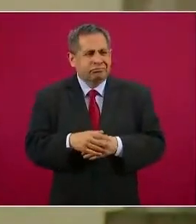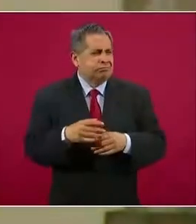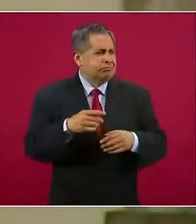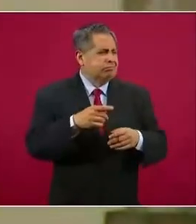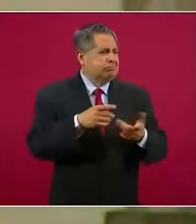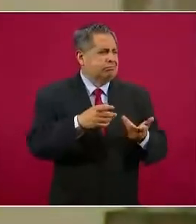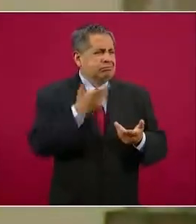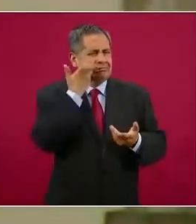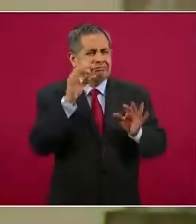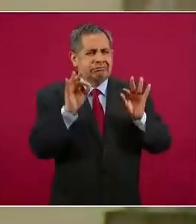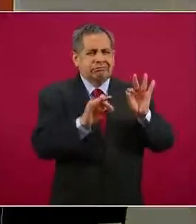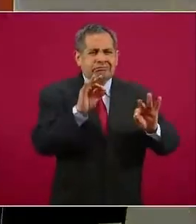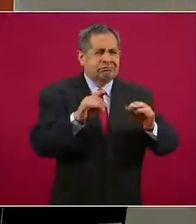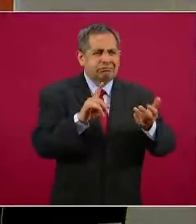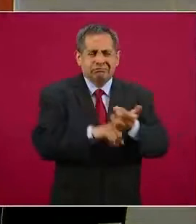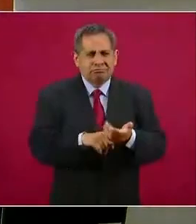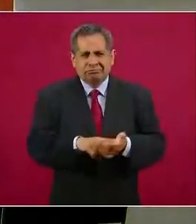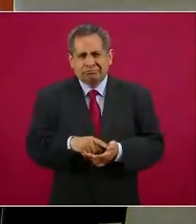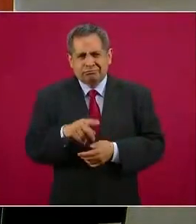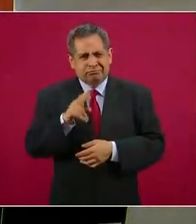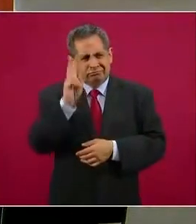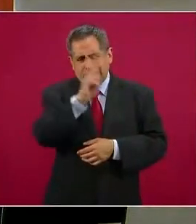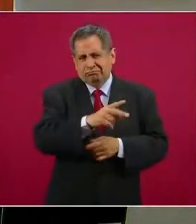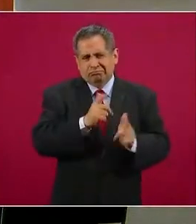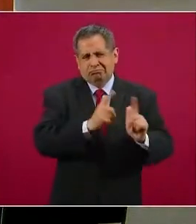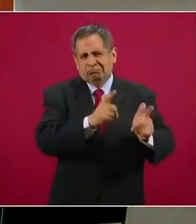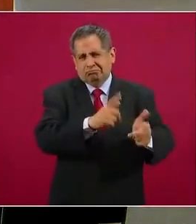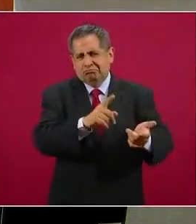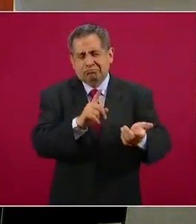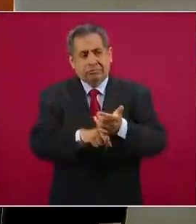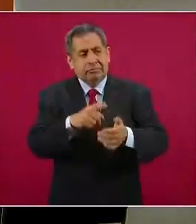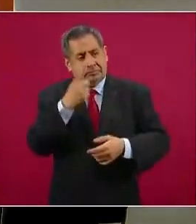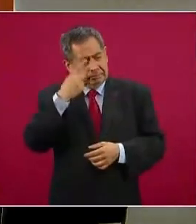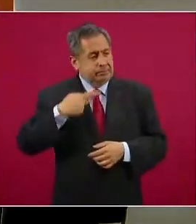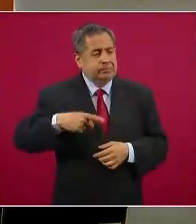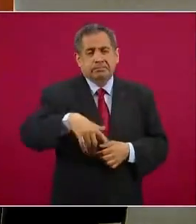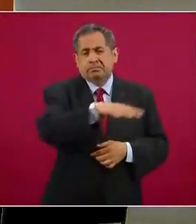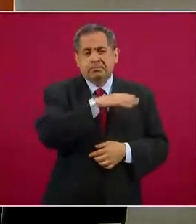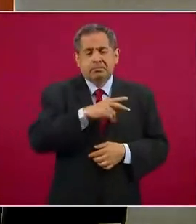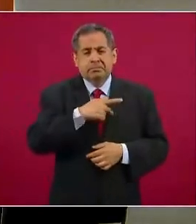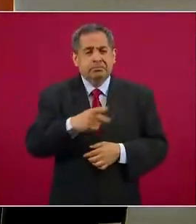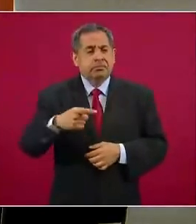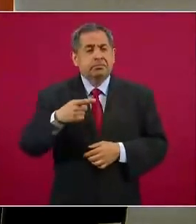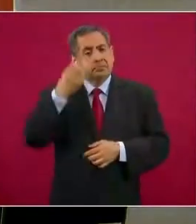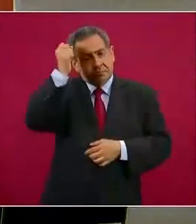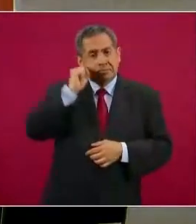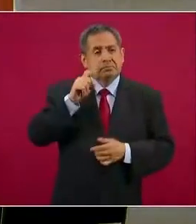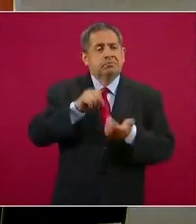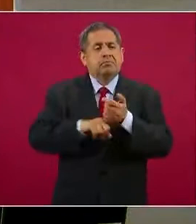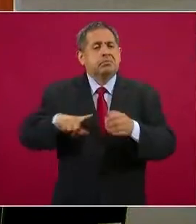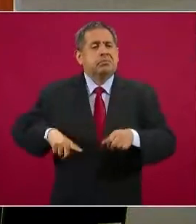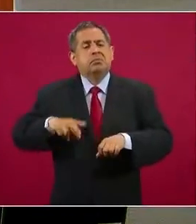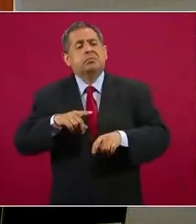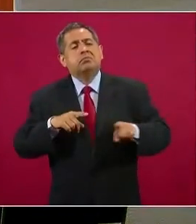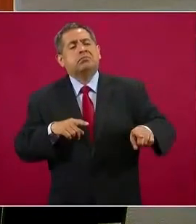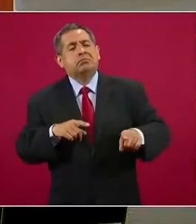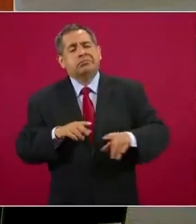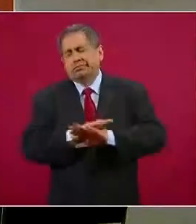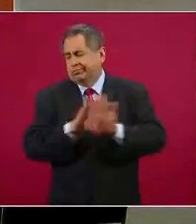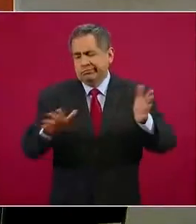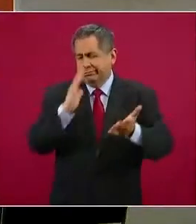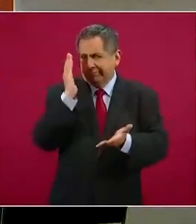estatal? No es el león como lo pintan, es una burla para la gente pobre. Es una situación que está dando en Sinaloa y ya es hora de que le pongamos el cacabel